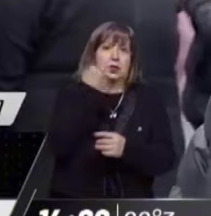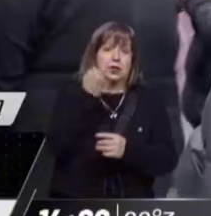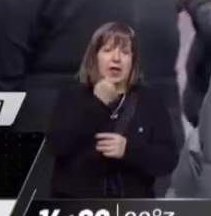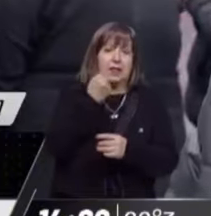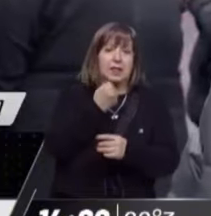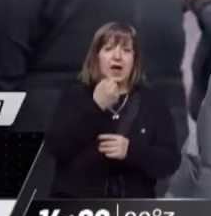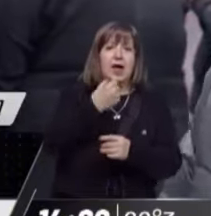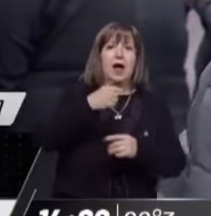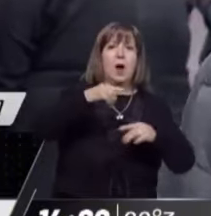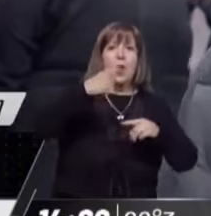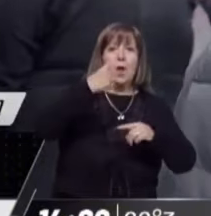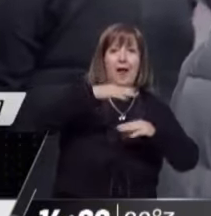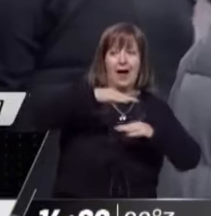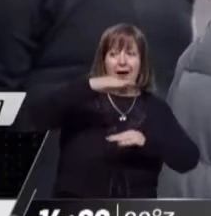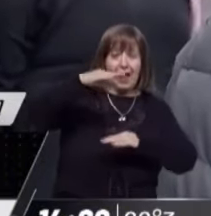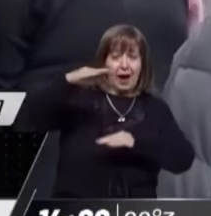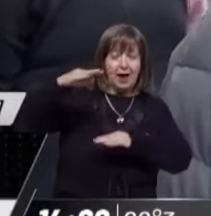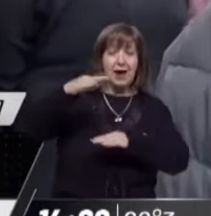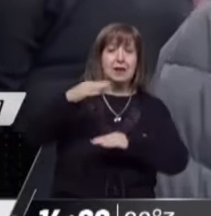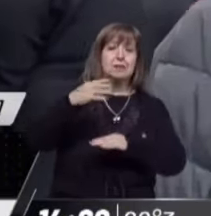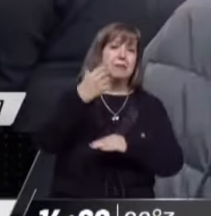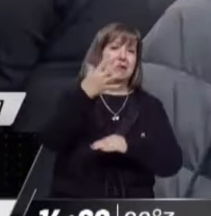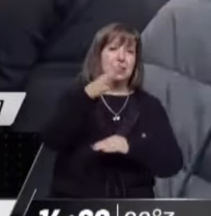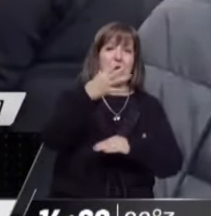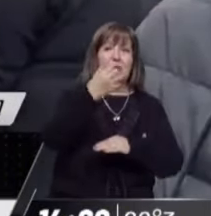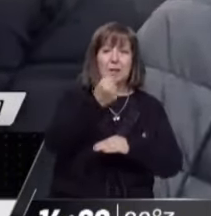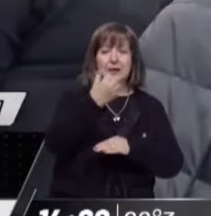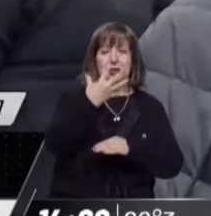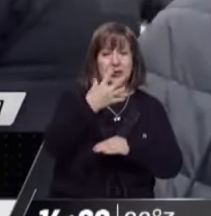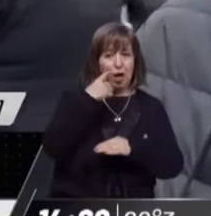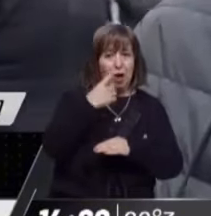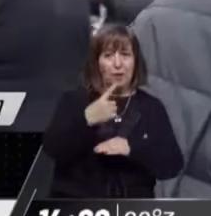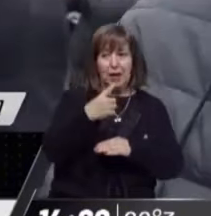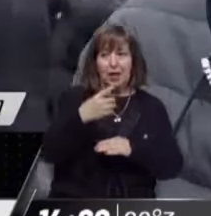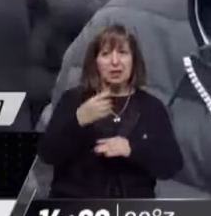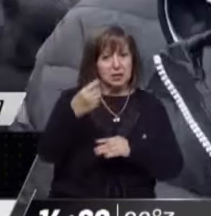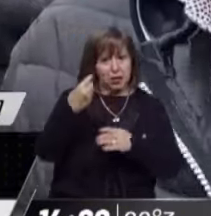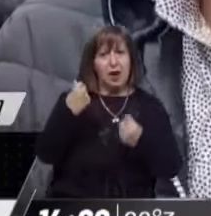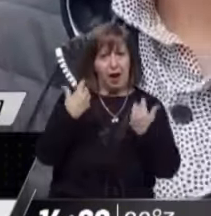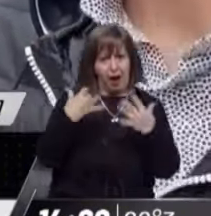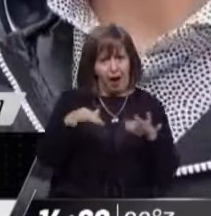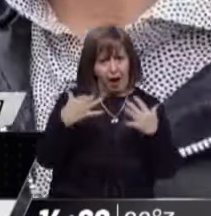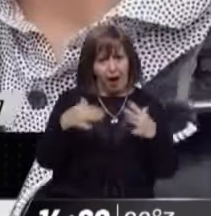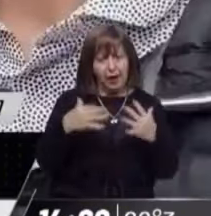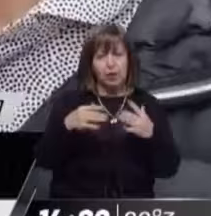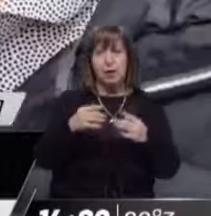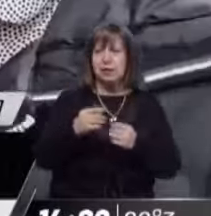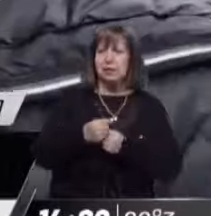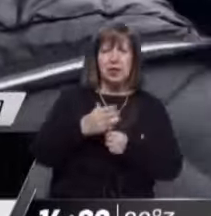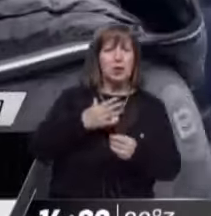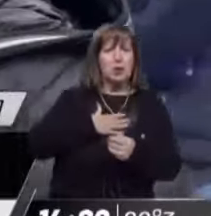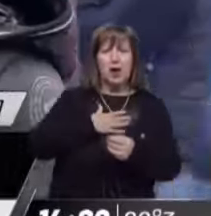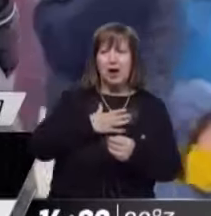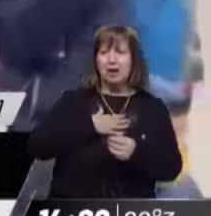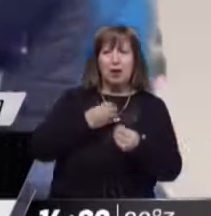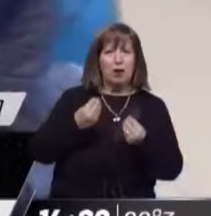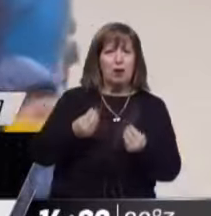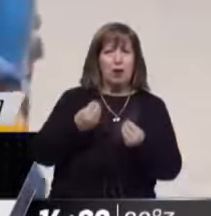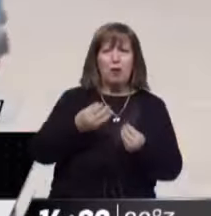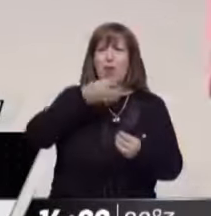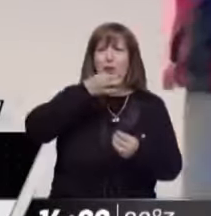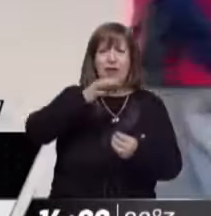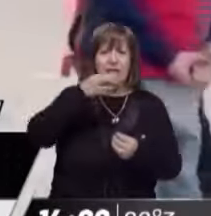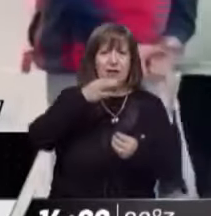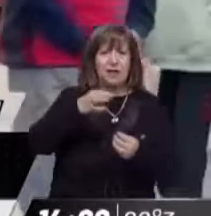los 5.000 pesos. Y es como vos decís, la verdad que es una lástima lo que estamos viendo, que la están vendiendo, porque la verdad que nosotros cuando